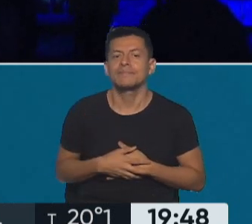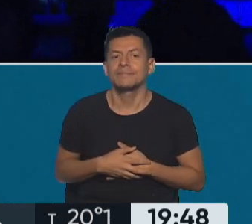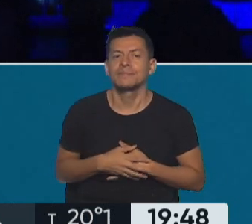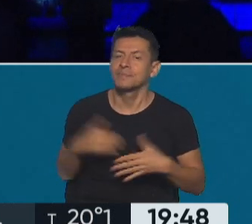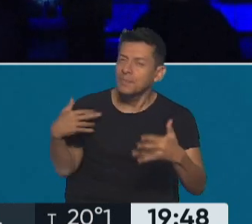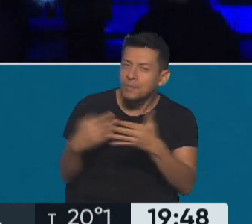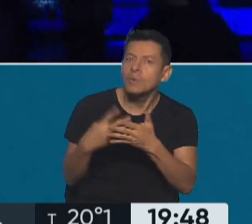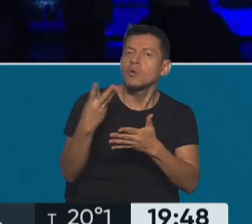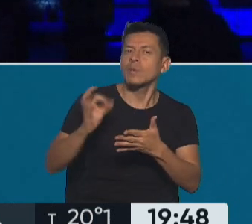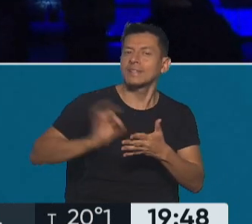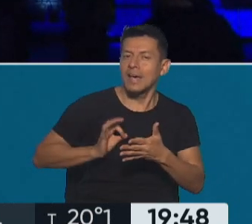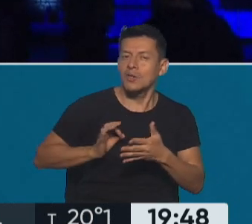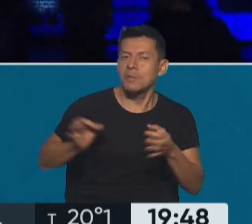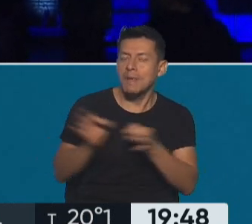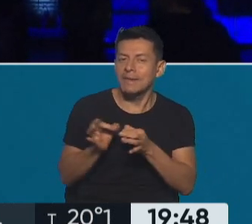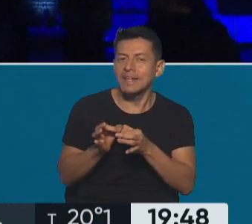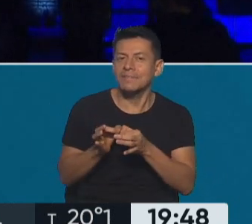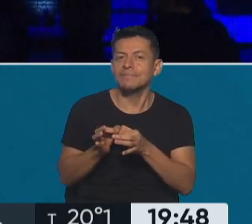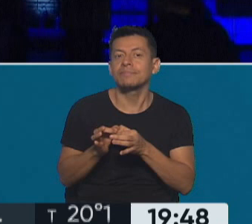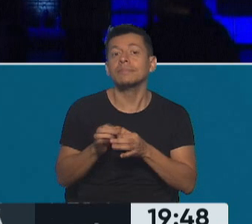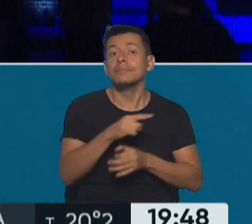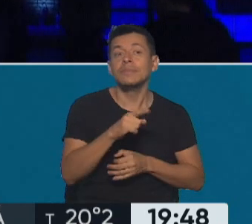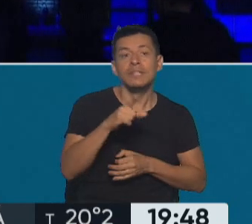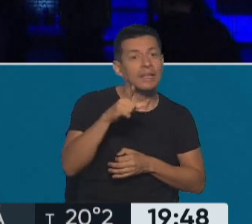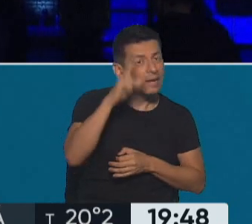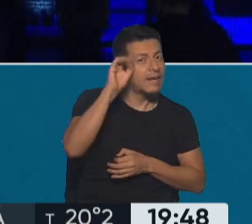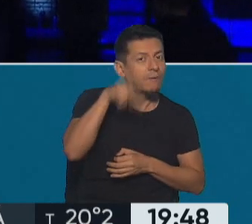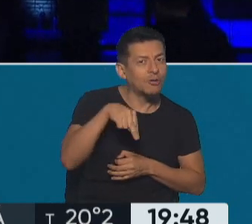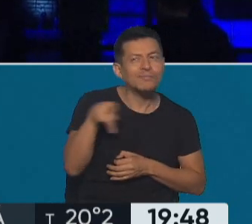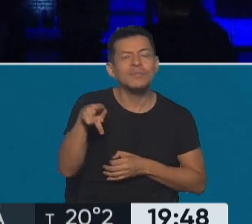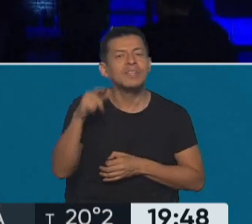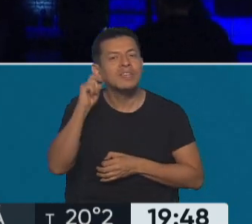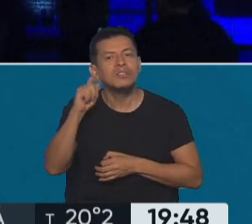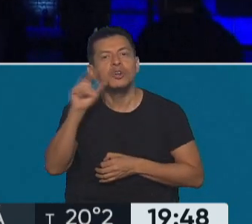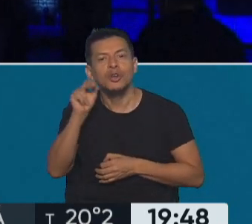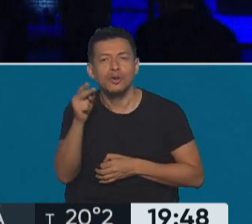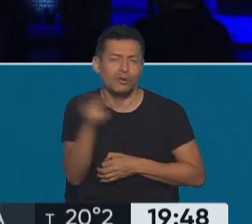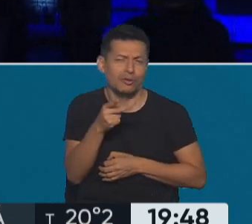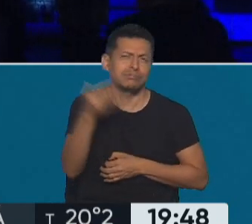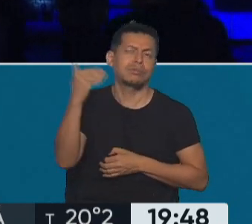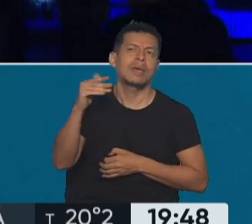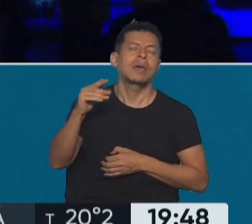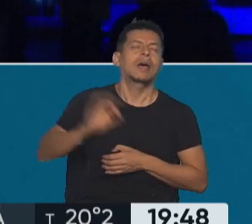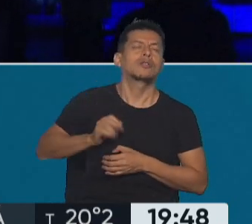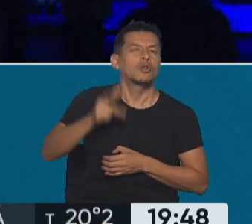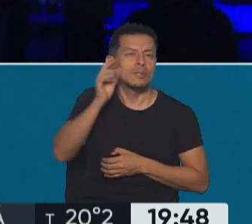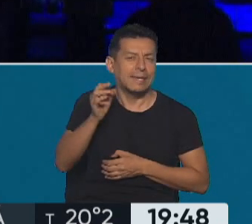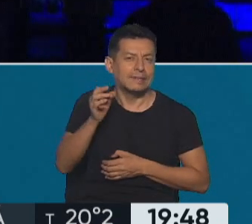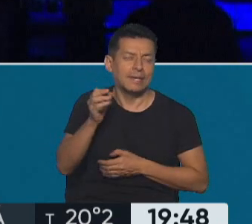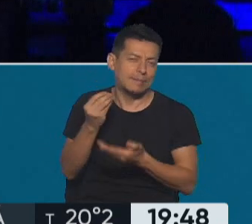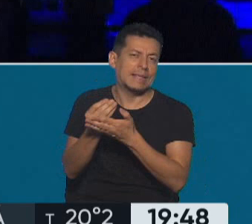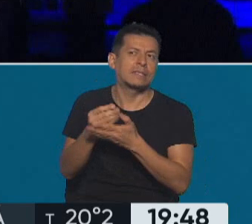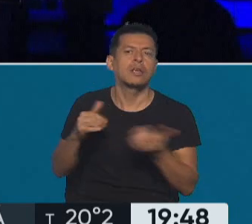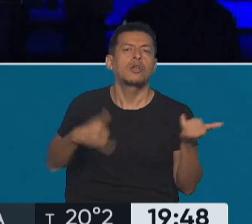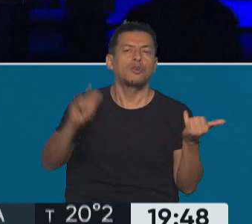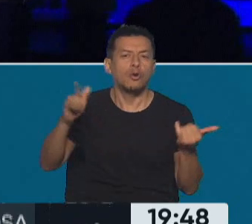Claro, y Lebón y Llorio, ¿no? Dos representantes de los 80 en la música argentina, en el rock nacional. Laurita recién